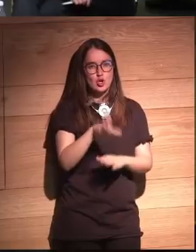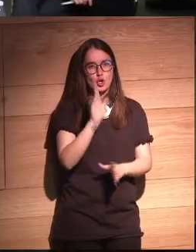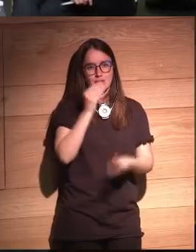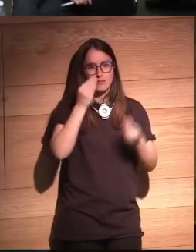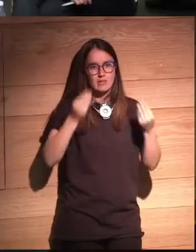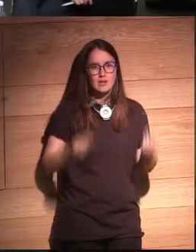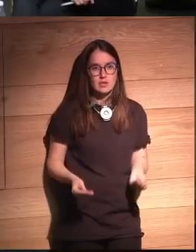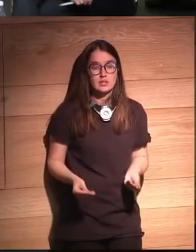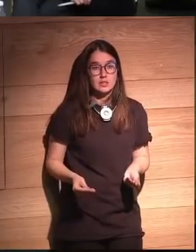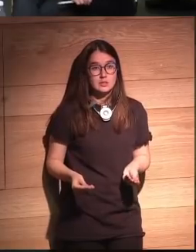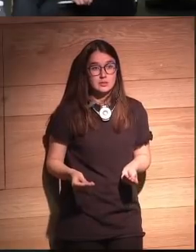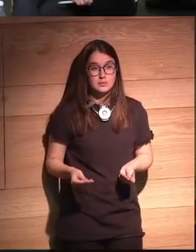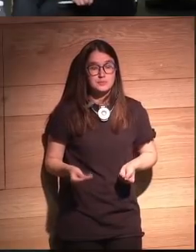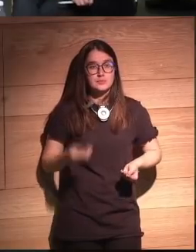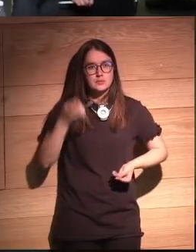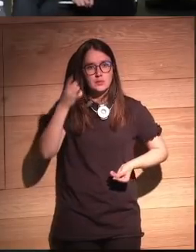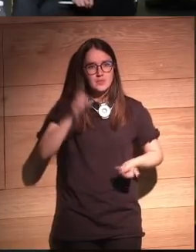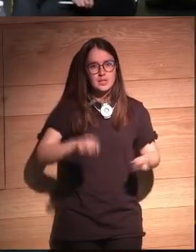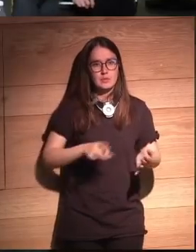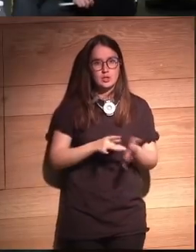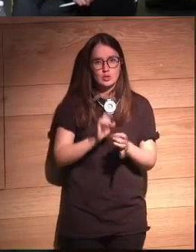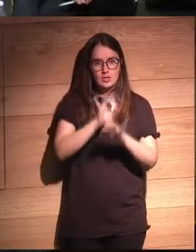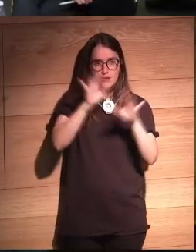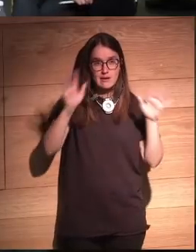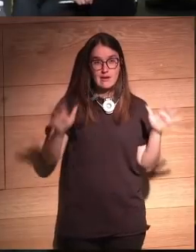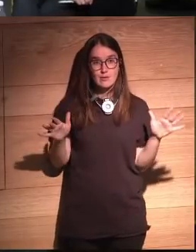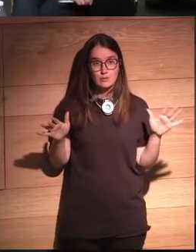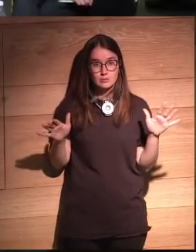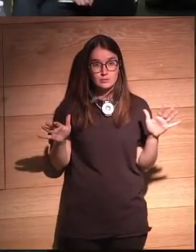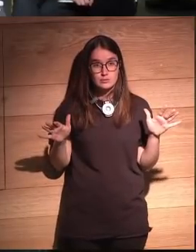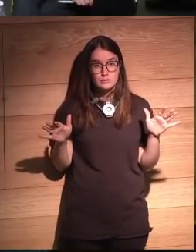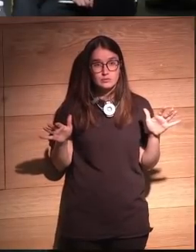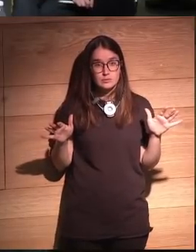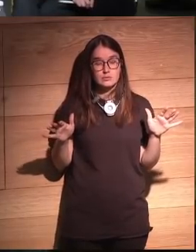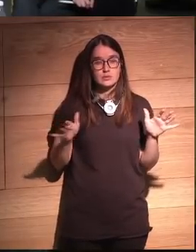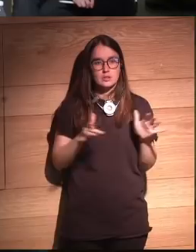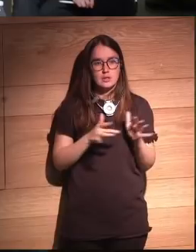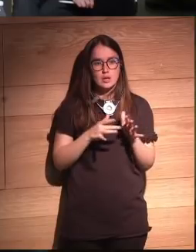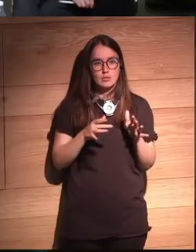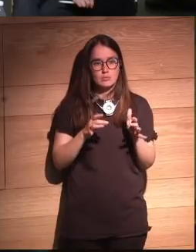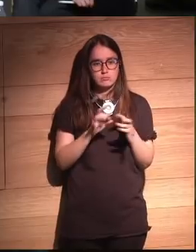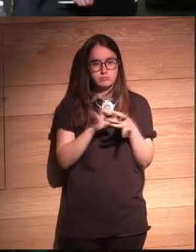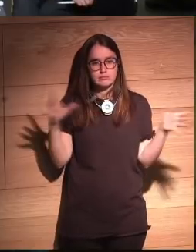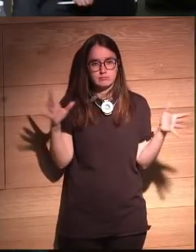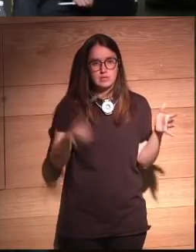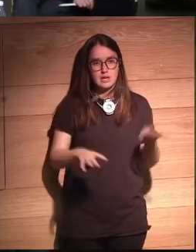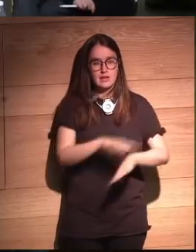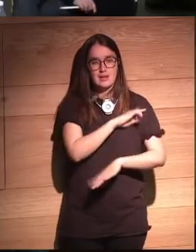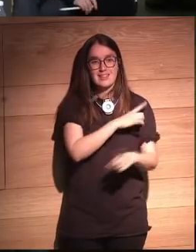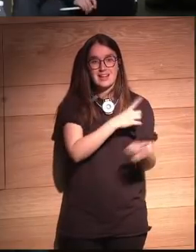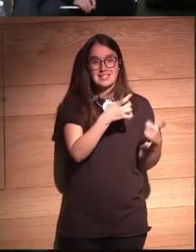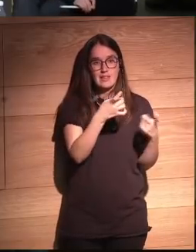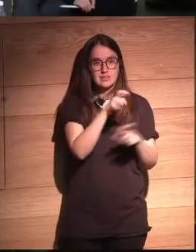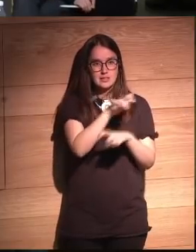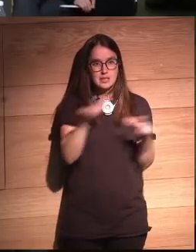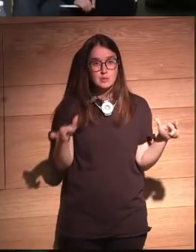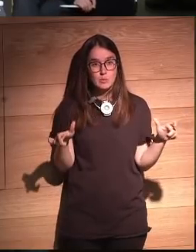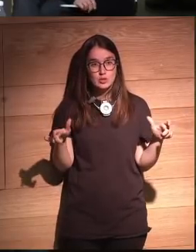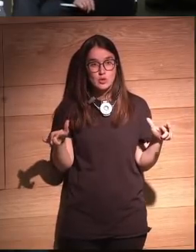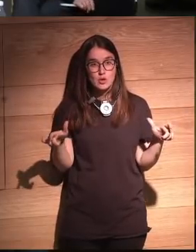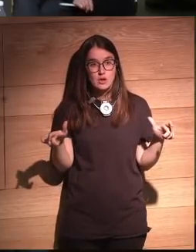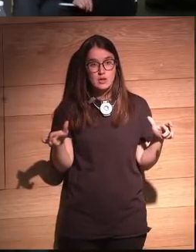bien. También queda claro que hay una desconexión radical entre las necesidades de las